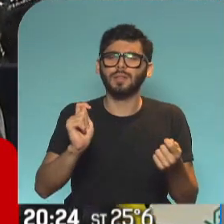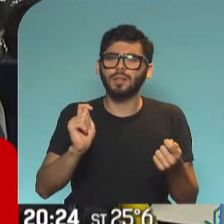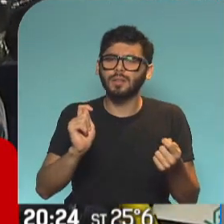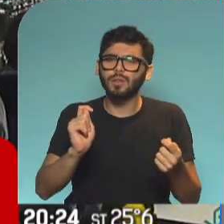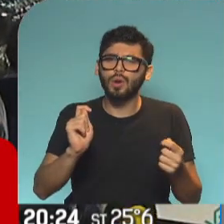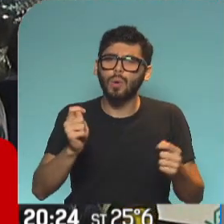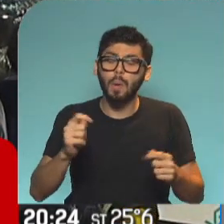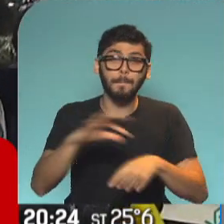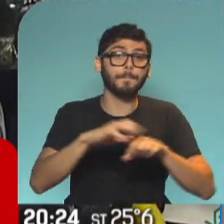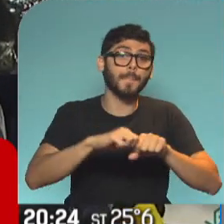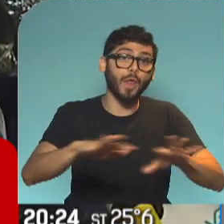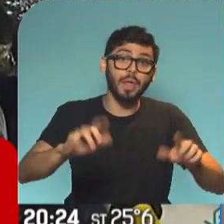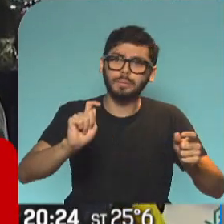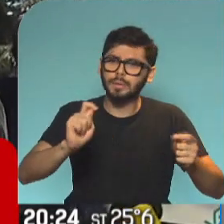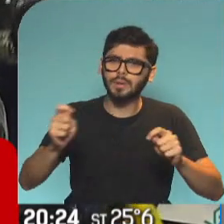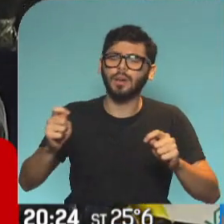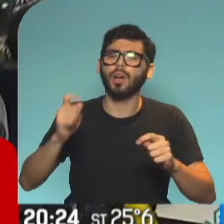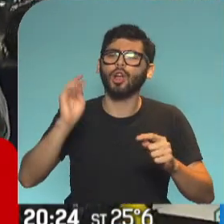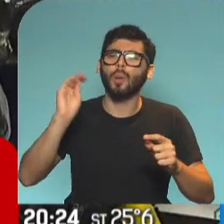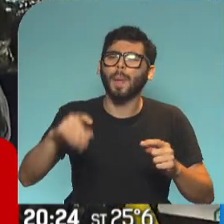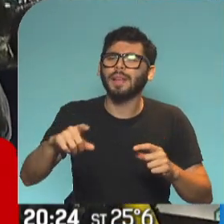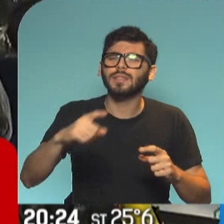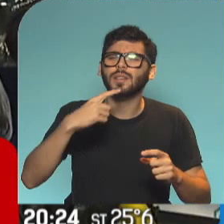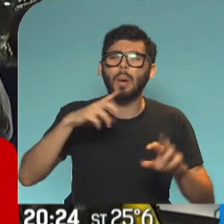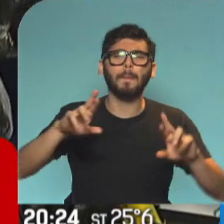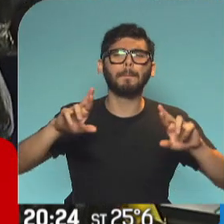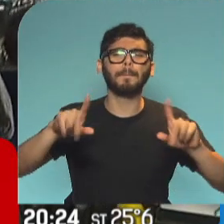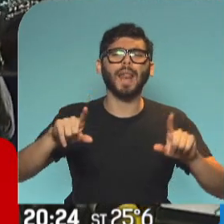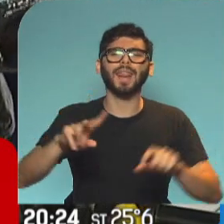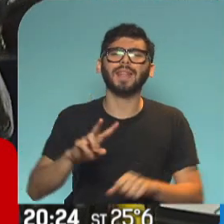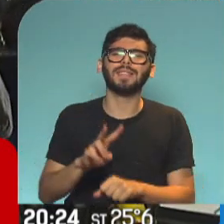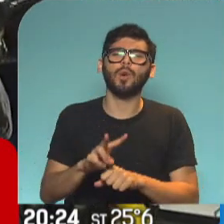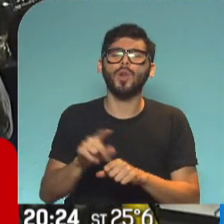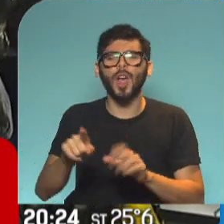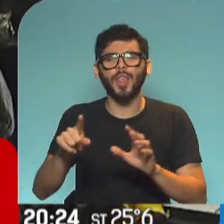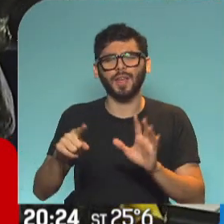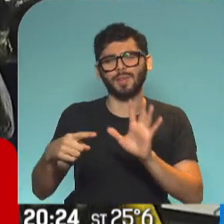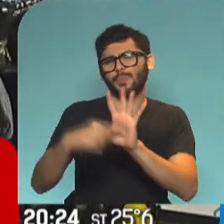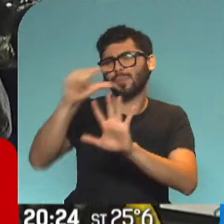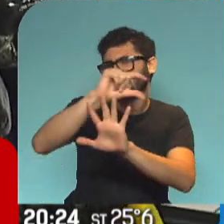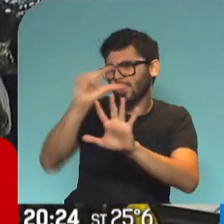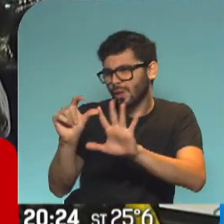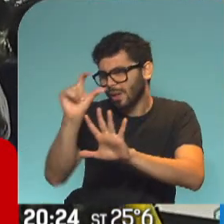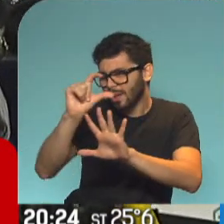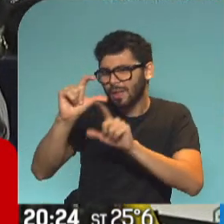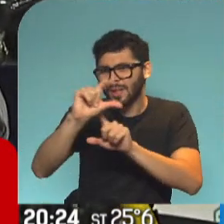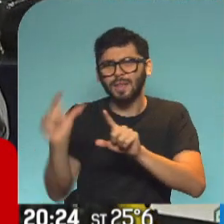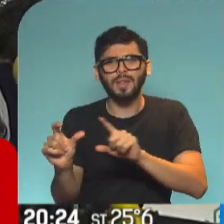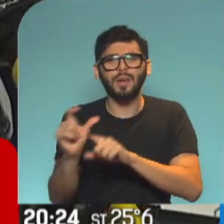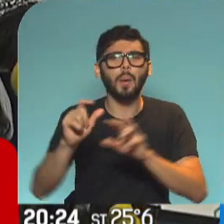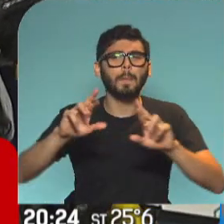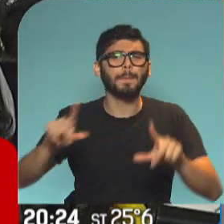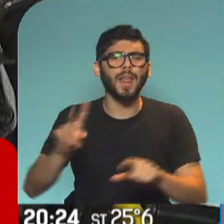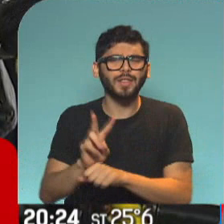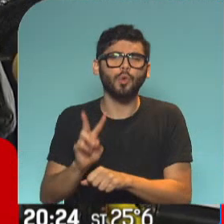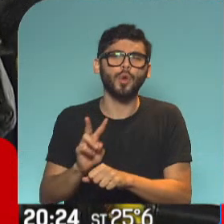en pandemia. Pero respecto de un plan de seguridad, sobre todo en el conurbano, ¿está pensando el gobierno de la provincia de Buenos Aires en un plan de